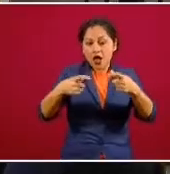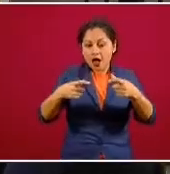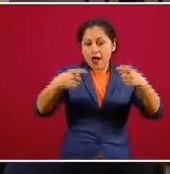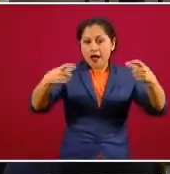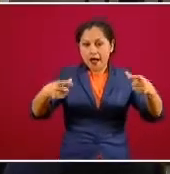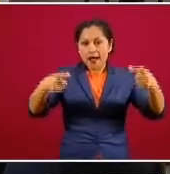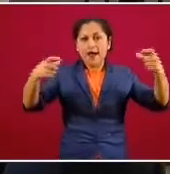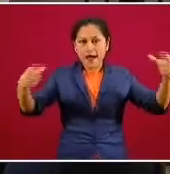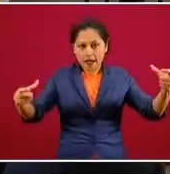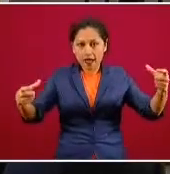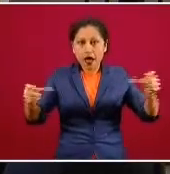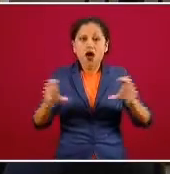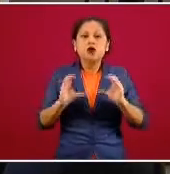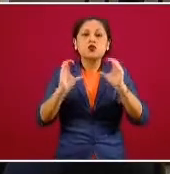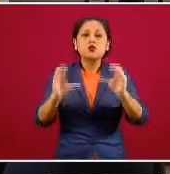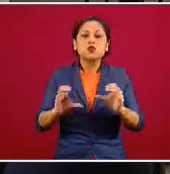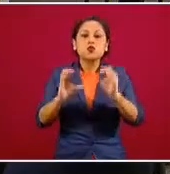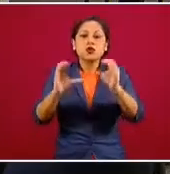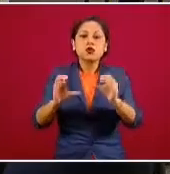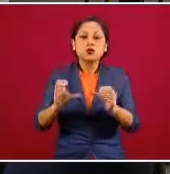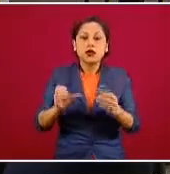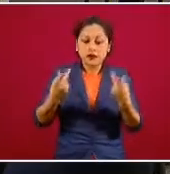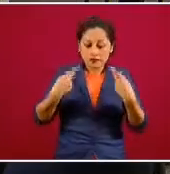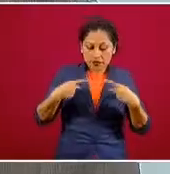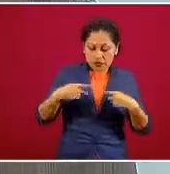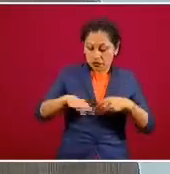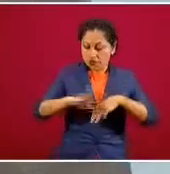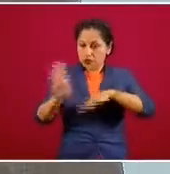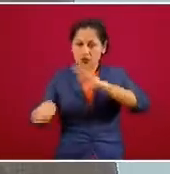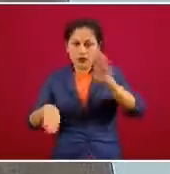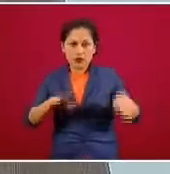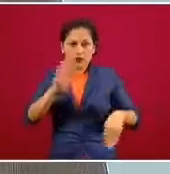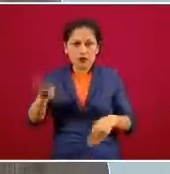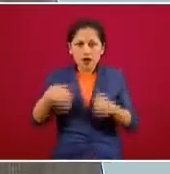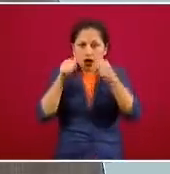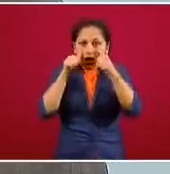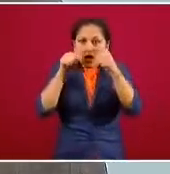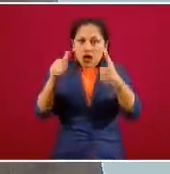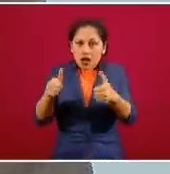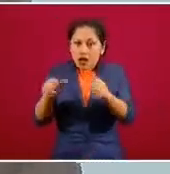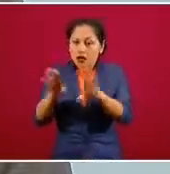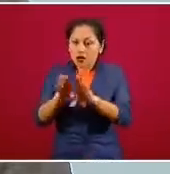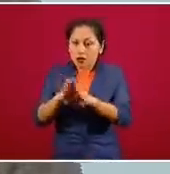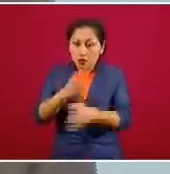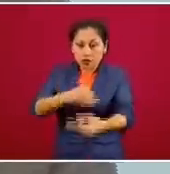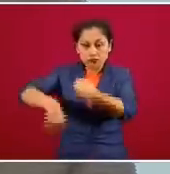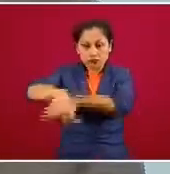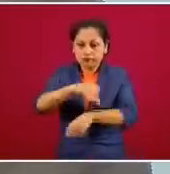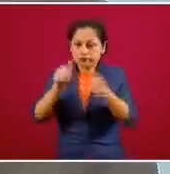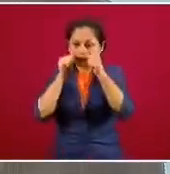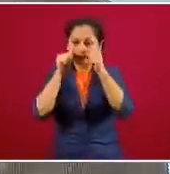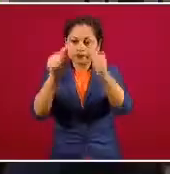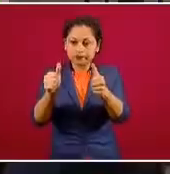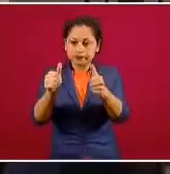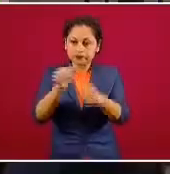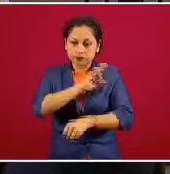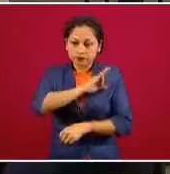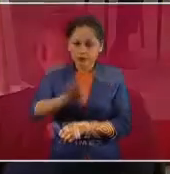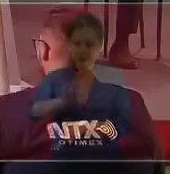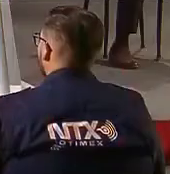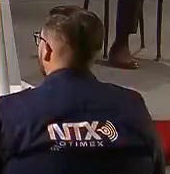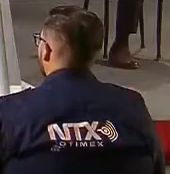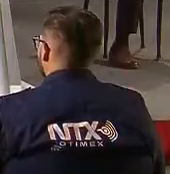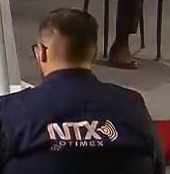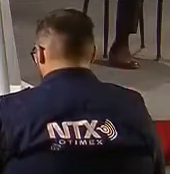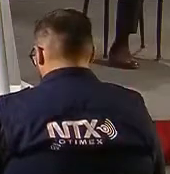porque existe la oportunidad de no dejar a nadie fuera, no dejar a nadie atrás y entonces atenderlos a todas y todos.